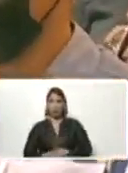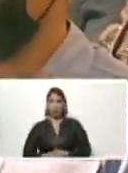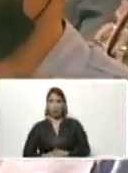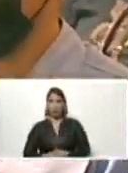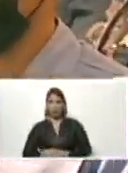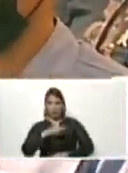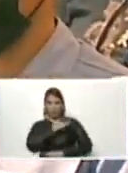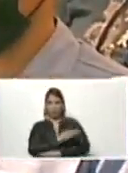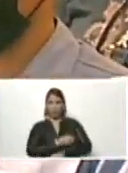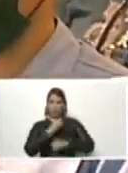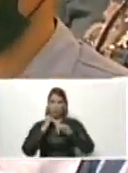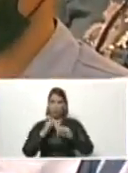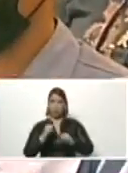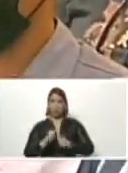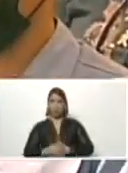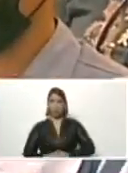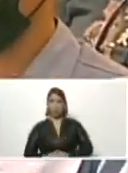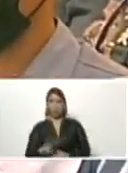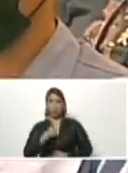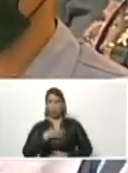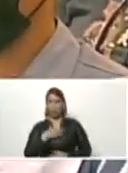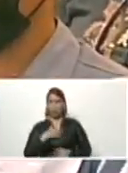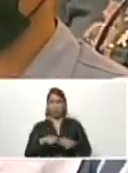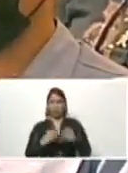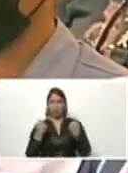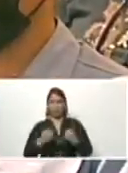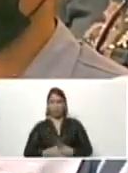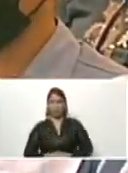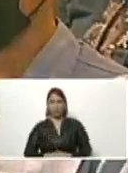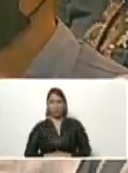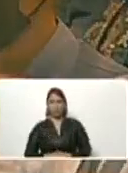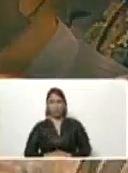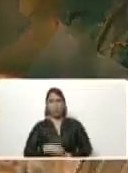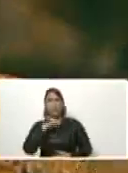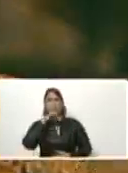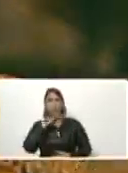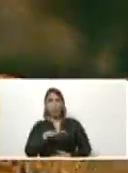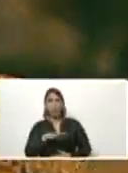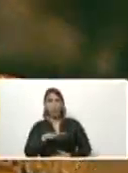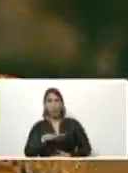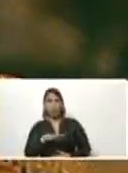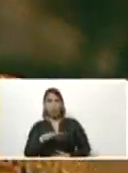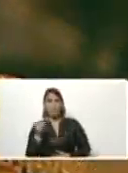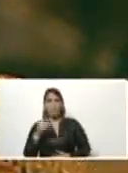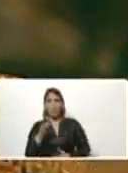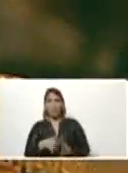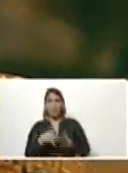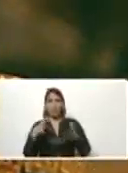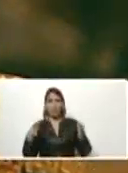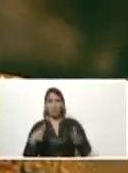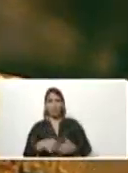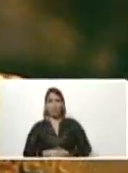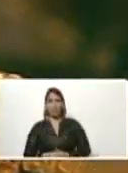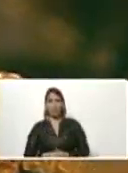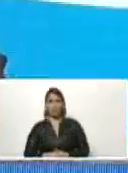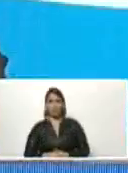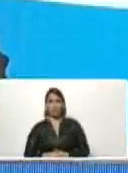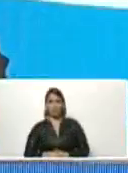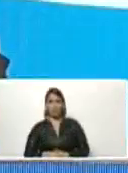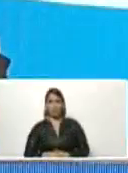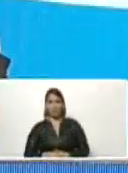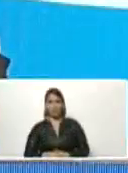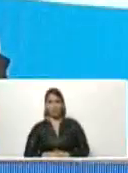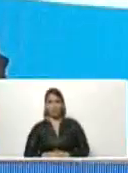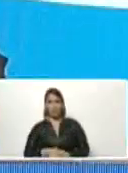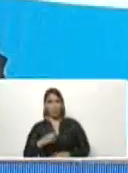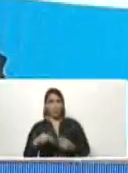acero indestructible de una historia que es la más grandiosa que se podrá contar